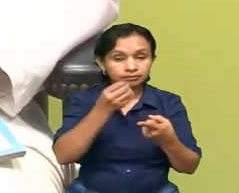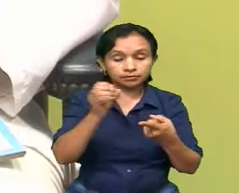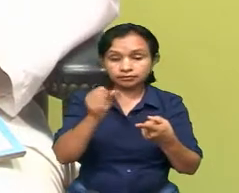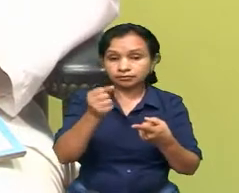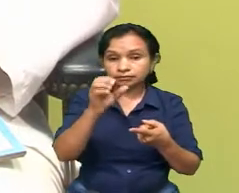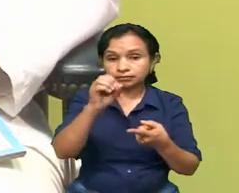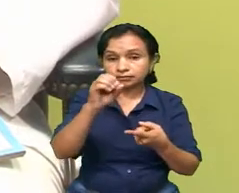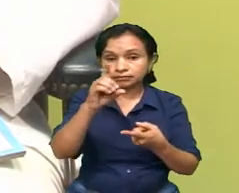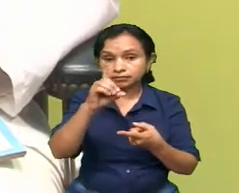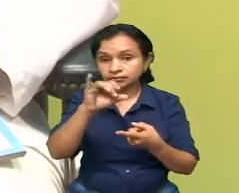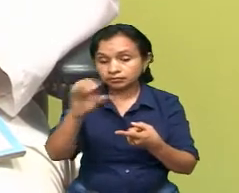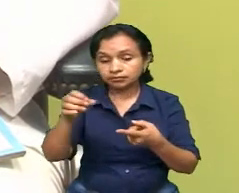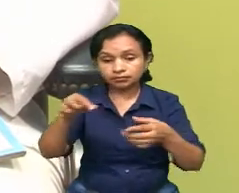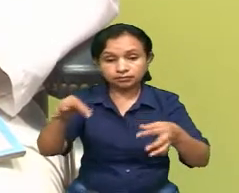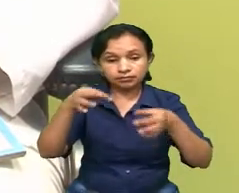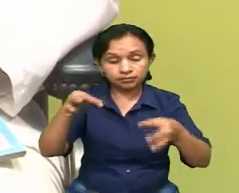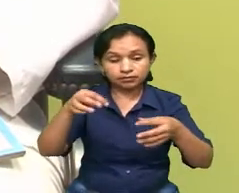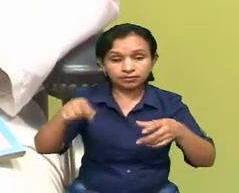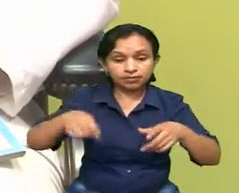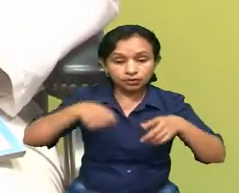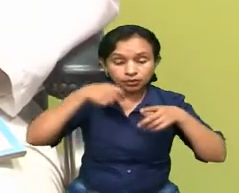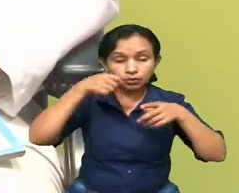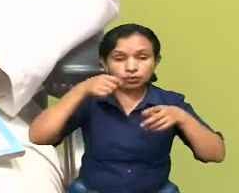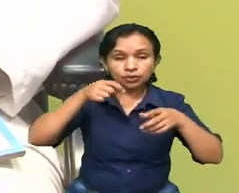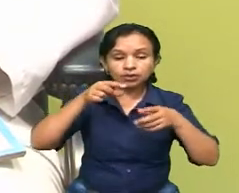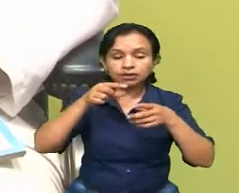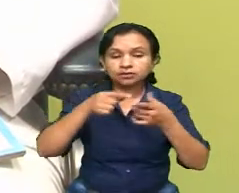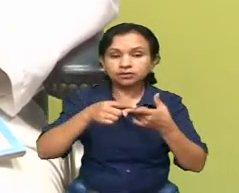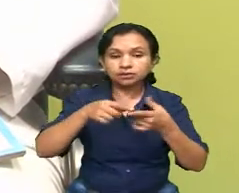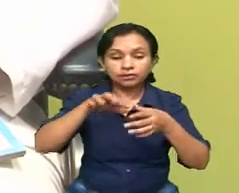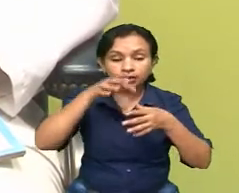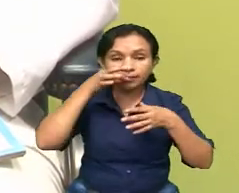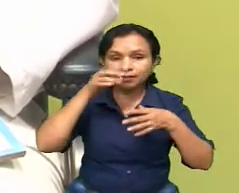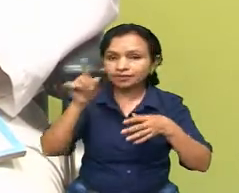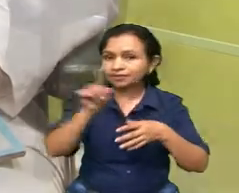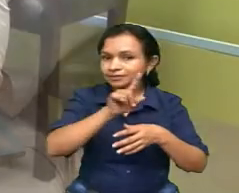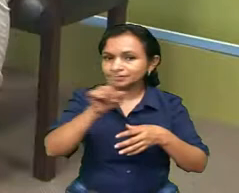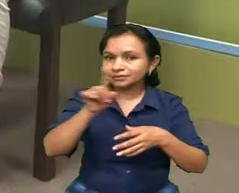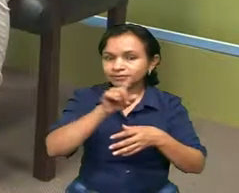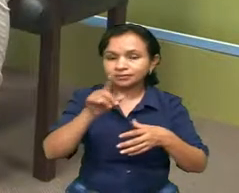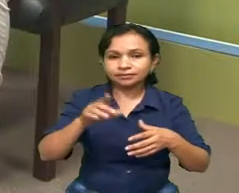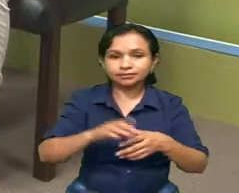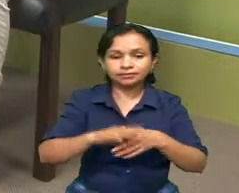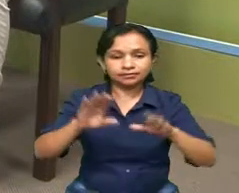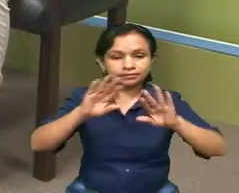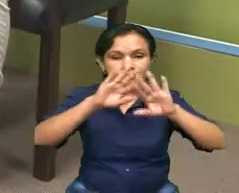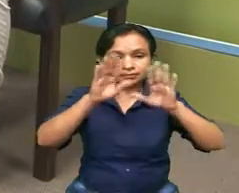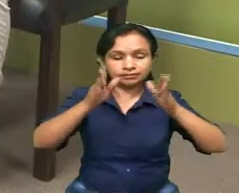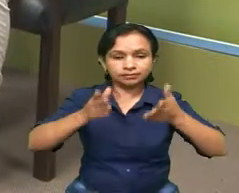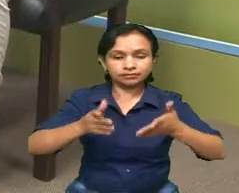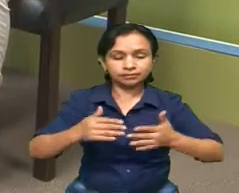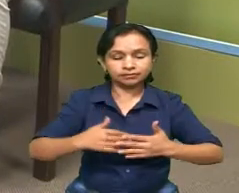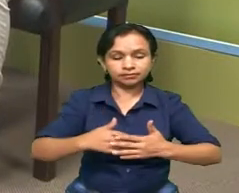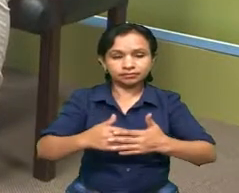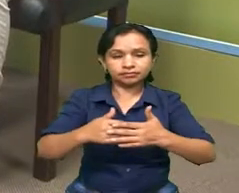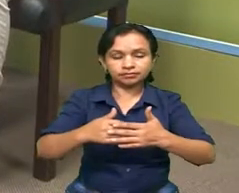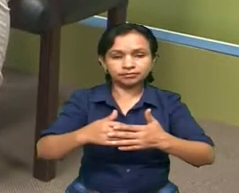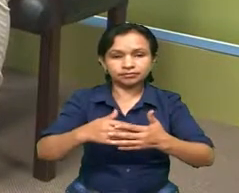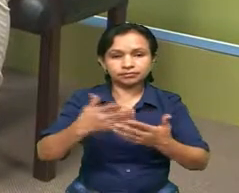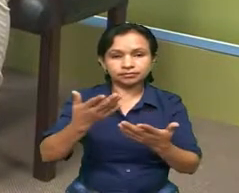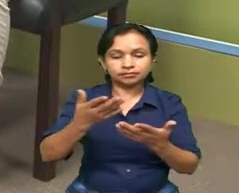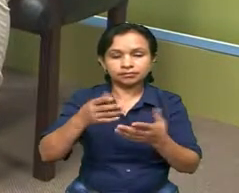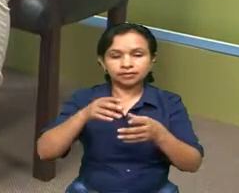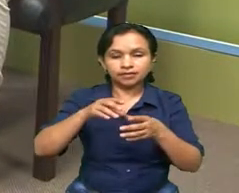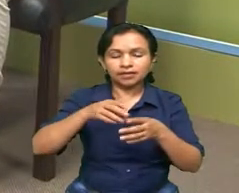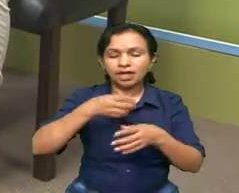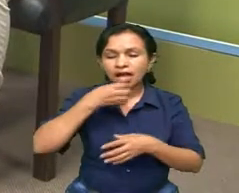sodio, por ejemplo, la sopa Maggi, las tortillitas, los meneitos. Por ejemplo, las mujeres embarazadas suelen comer mango seleque con